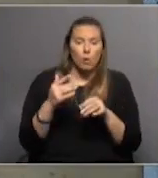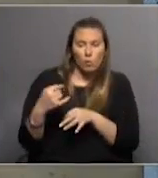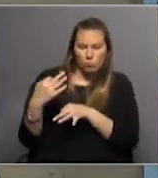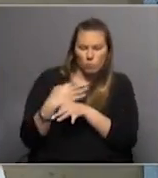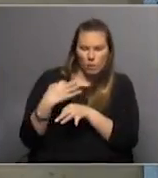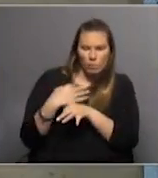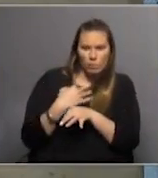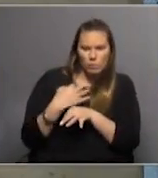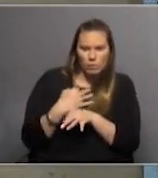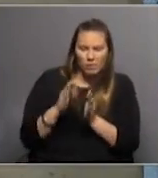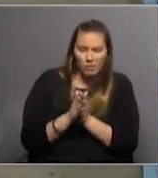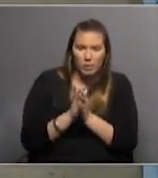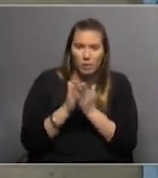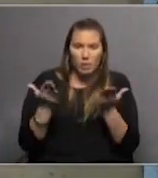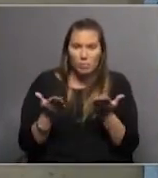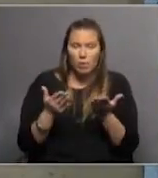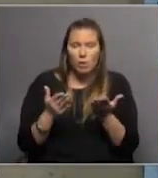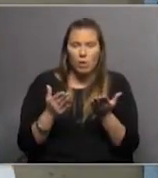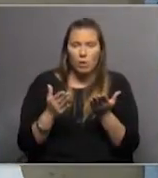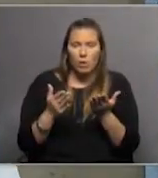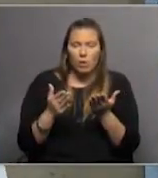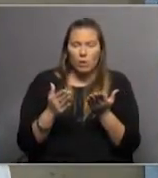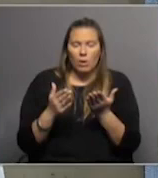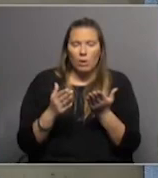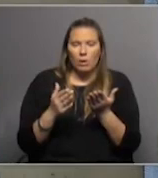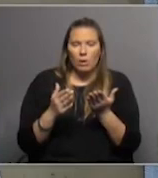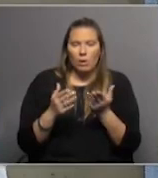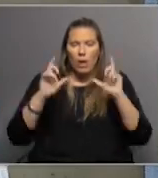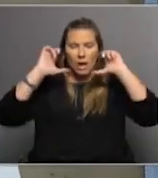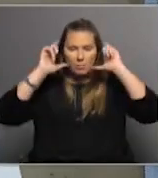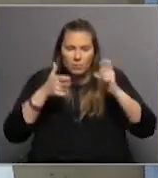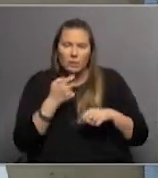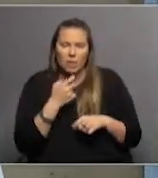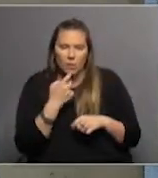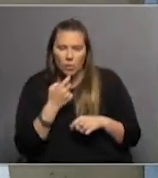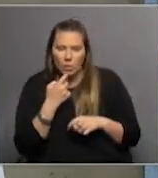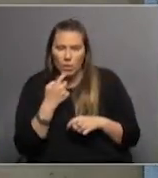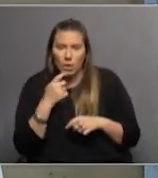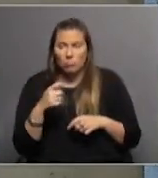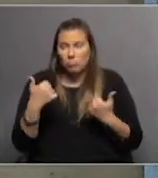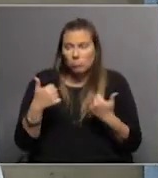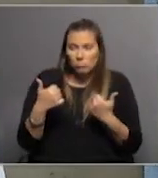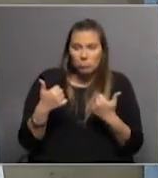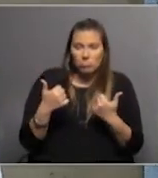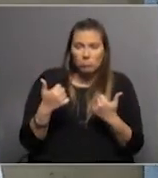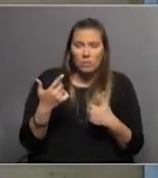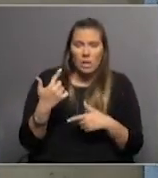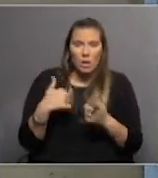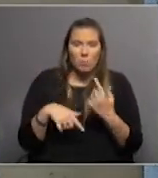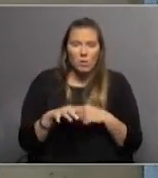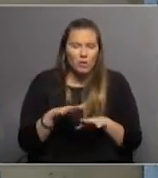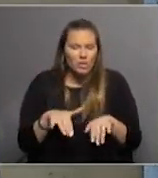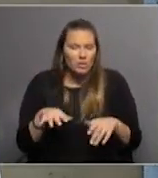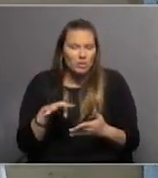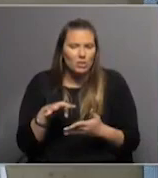con una cantidad de libros, Blancanieves, Caperucita, todo eso, que están bárbaros, son clásicos. Pero el